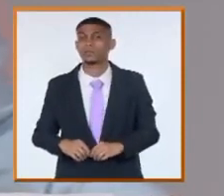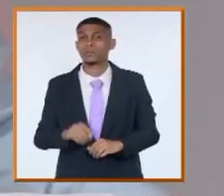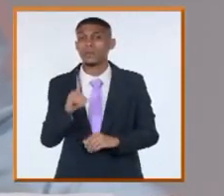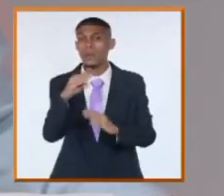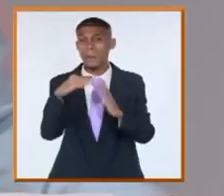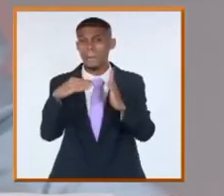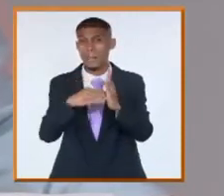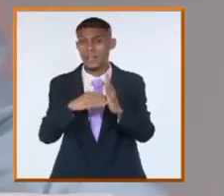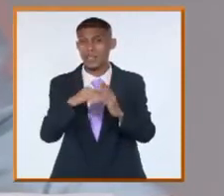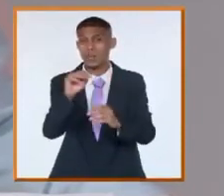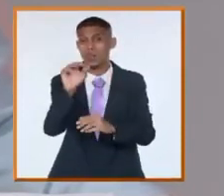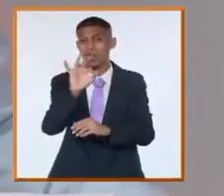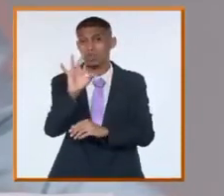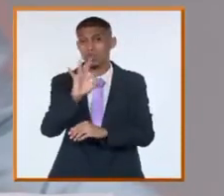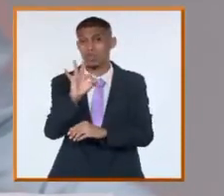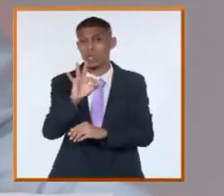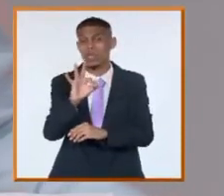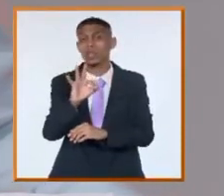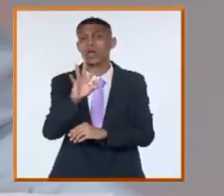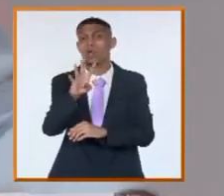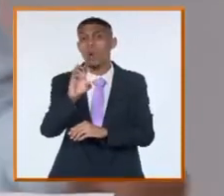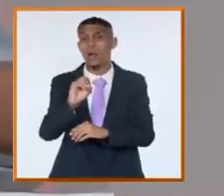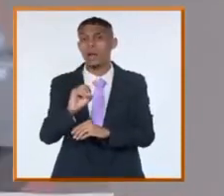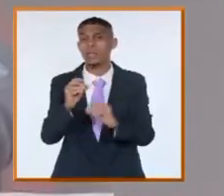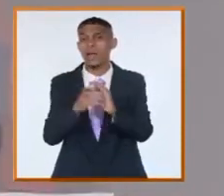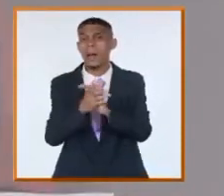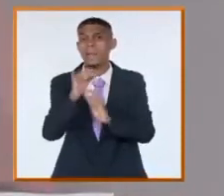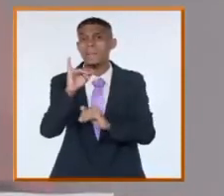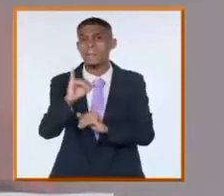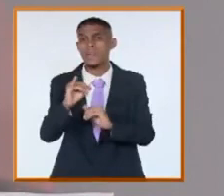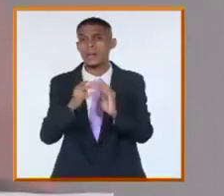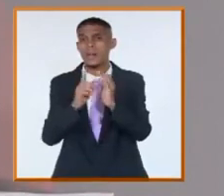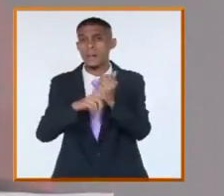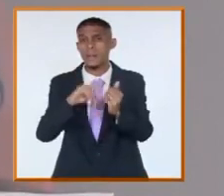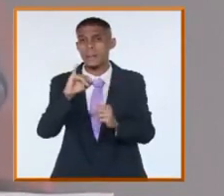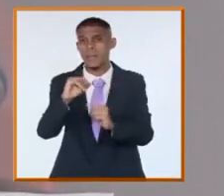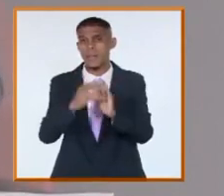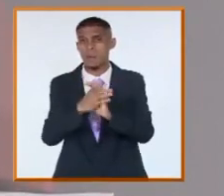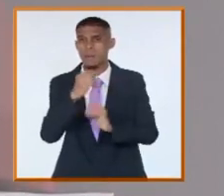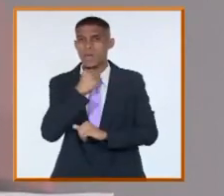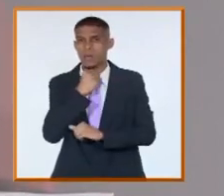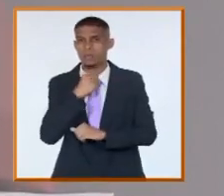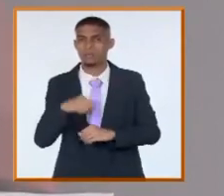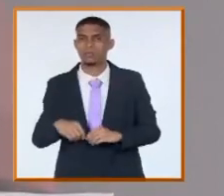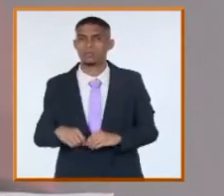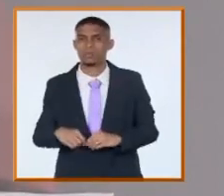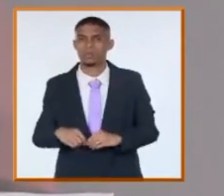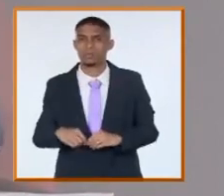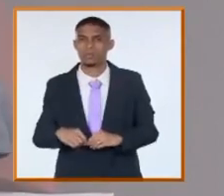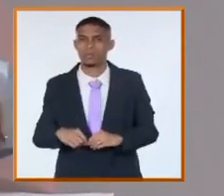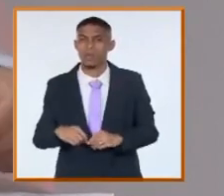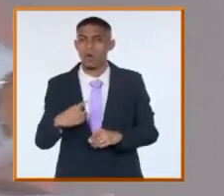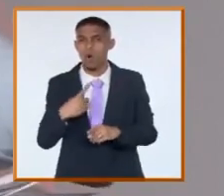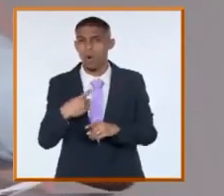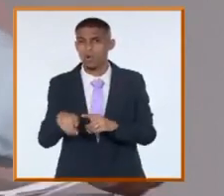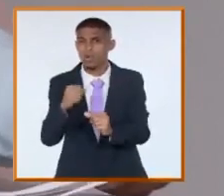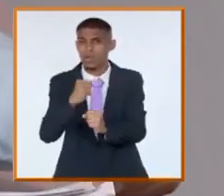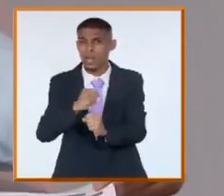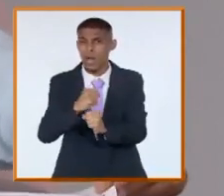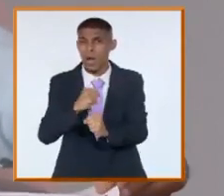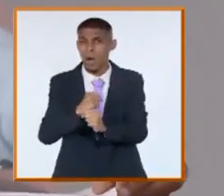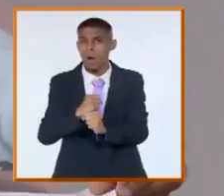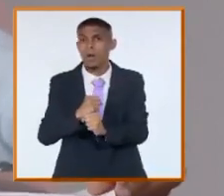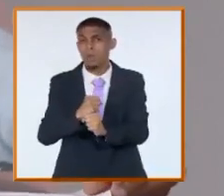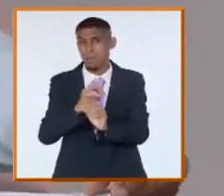1829 mipymes de la construcción hay 9.758 trabajadores por cuenta propia Y